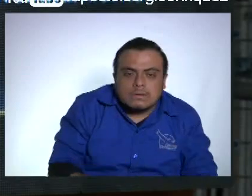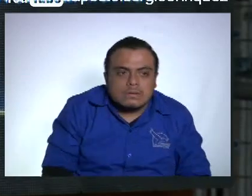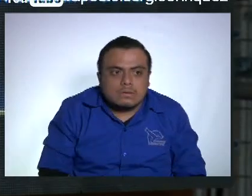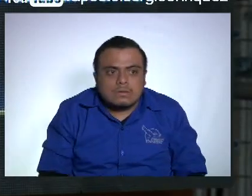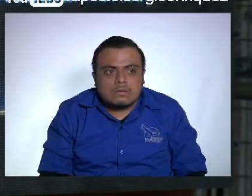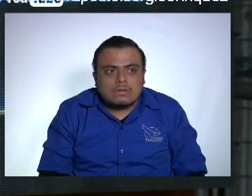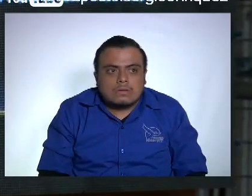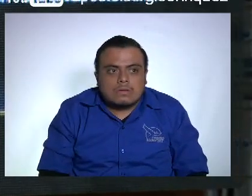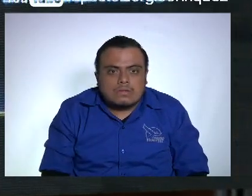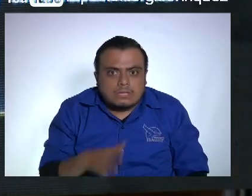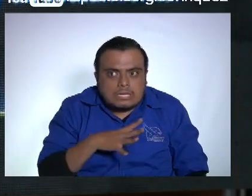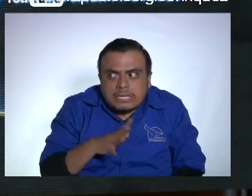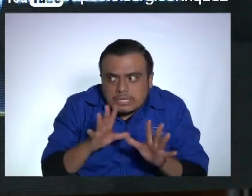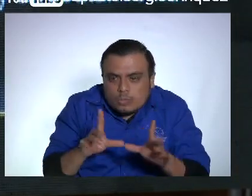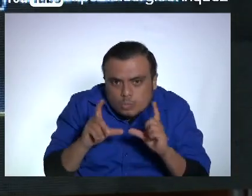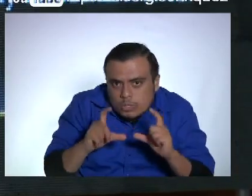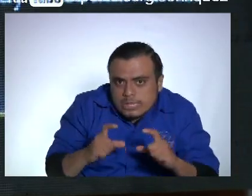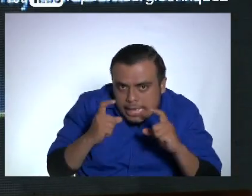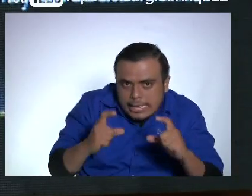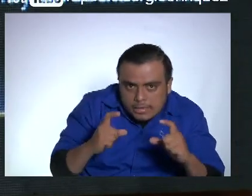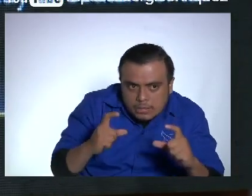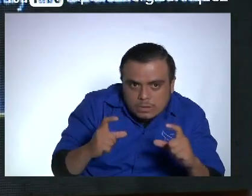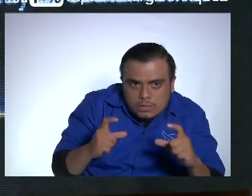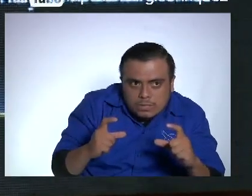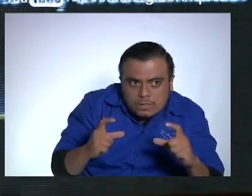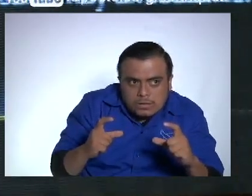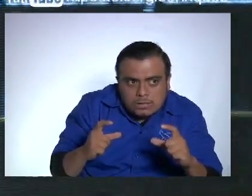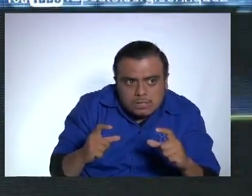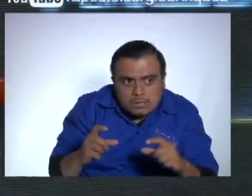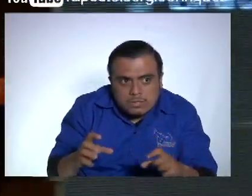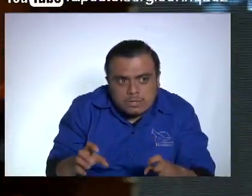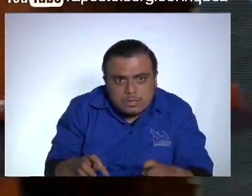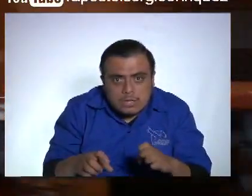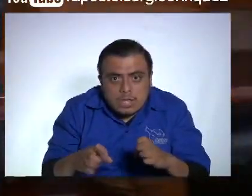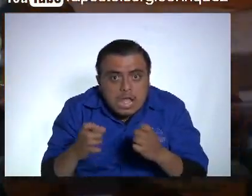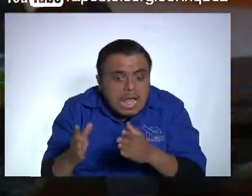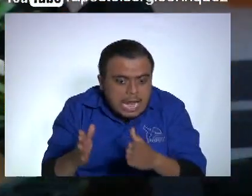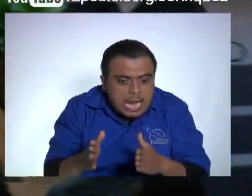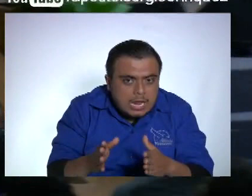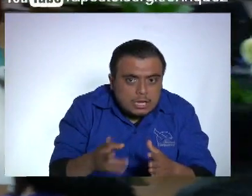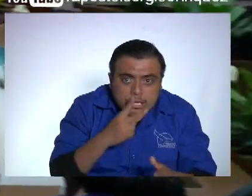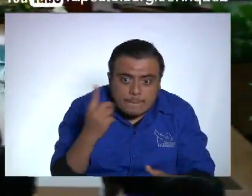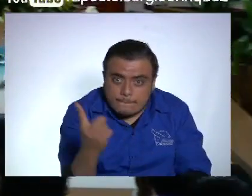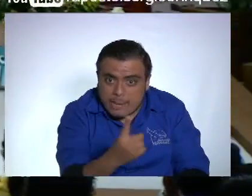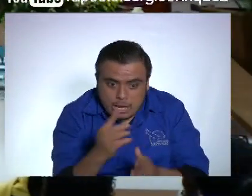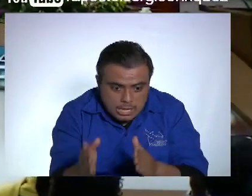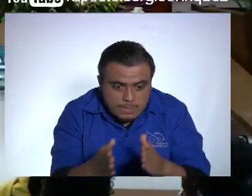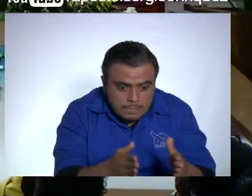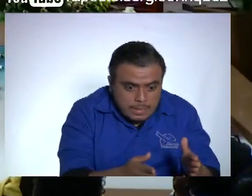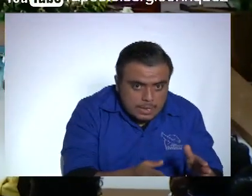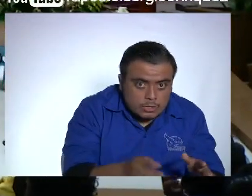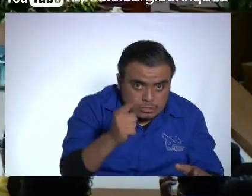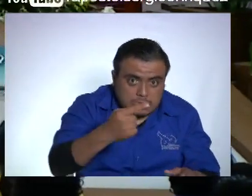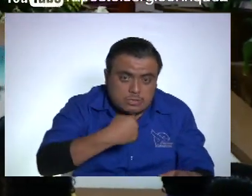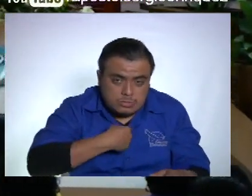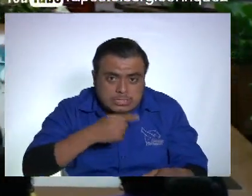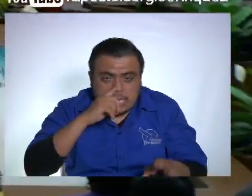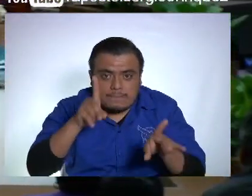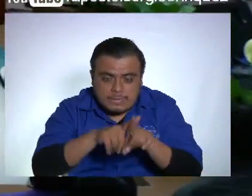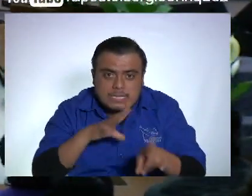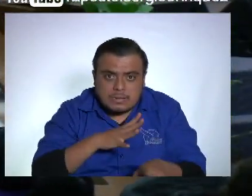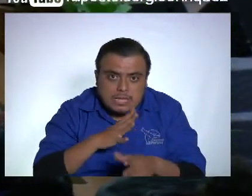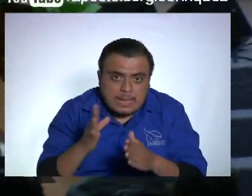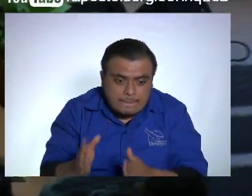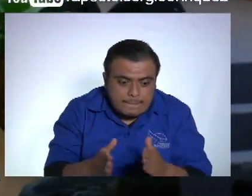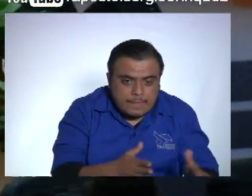Tiene que tener uno cuidado, hermano. Por eso mis hermanos se preparan, pero usted y yo también tenemos que prepararnos, ofrecer